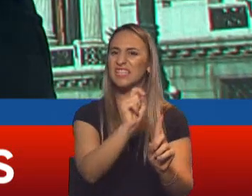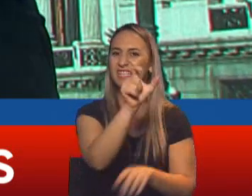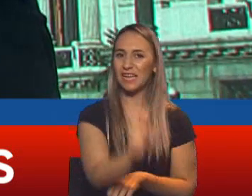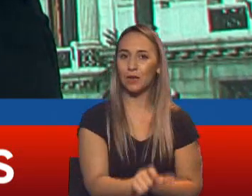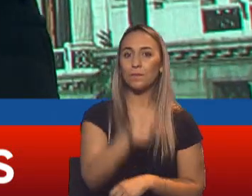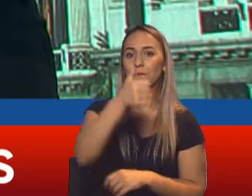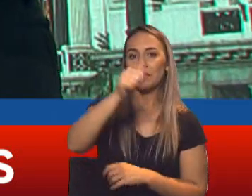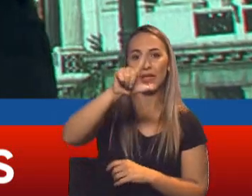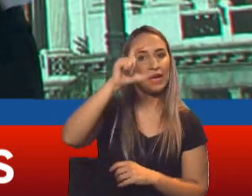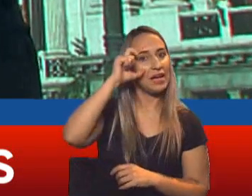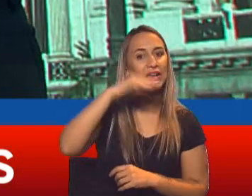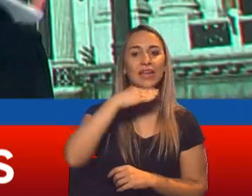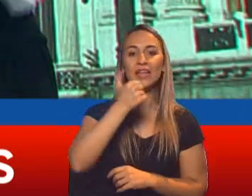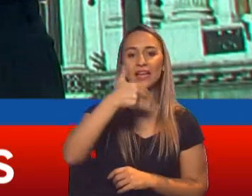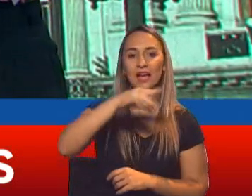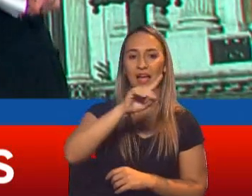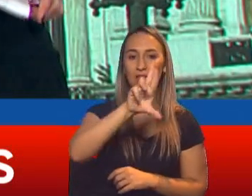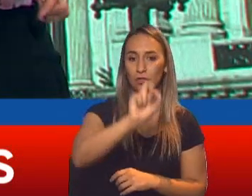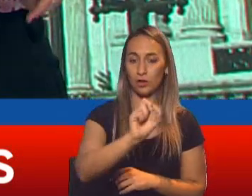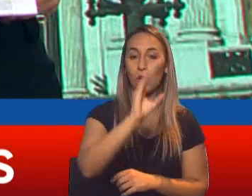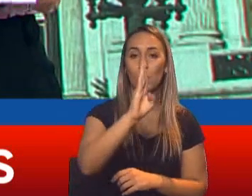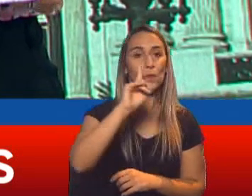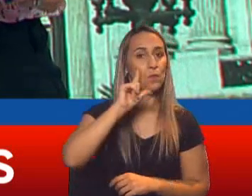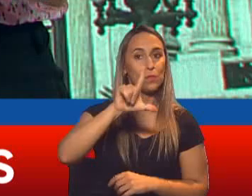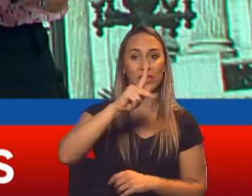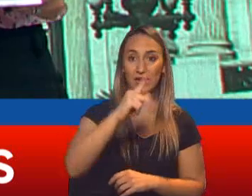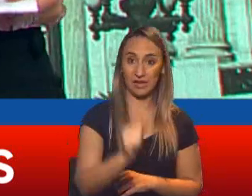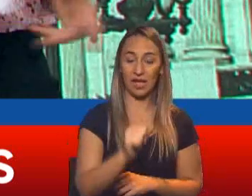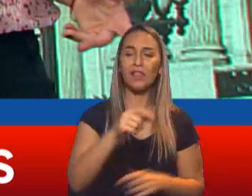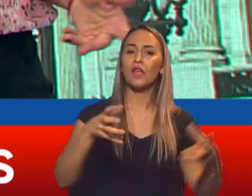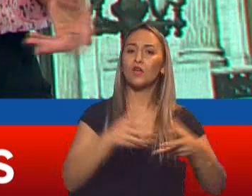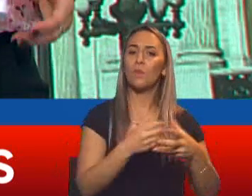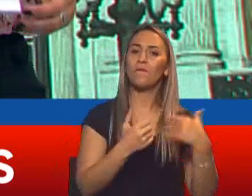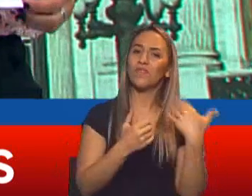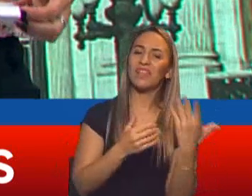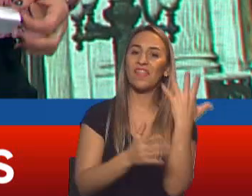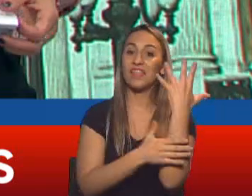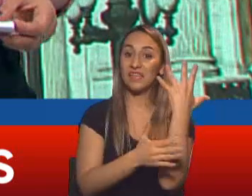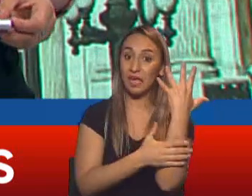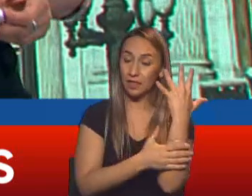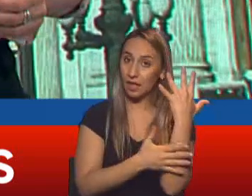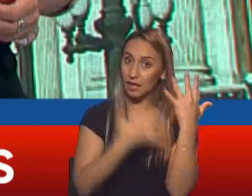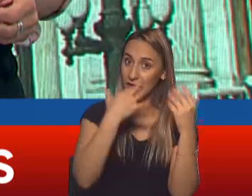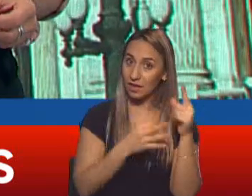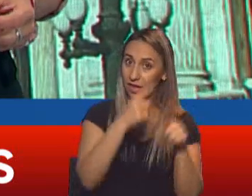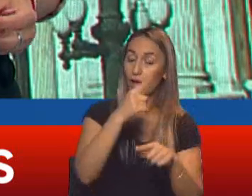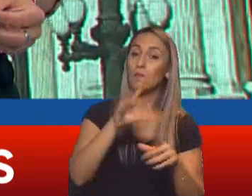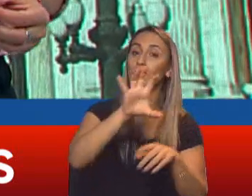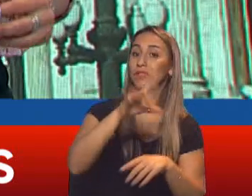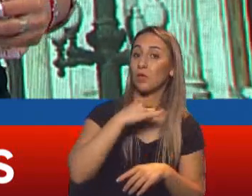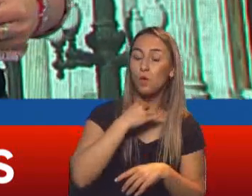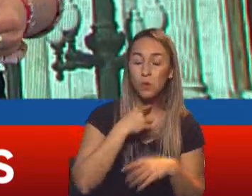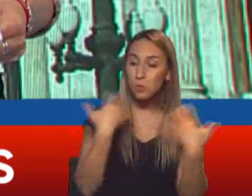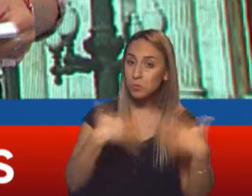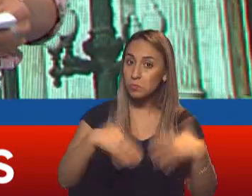a Alejandro Vilca, del Frente de Izquierda de los Trabajadores, que en Jujuy hizo realmente una elección histórica, cosechó